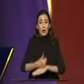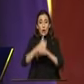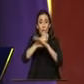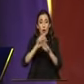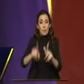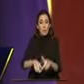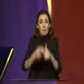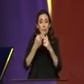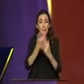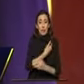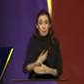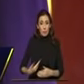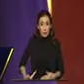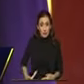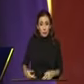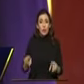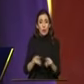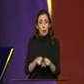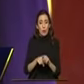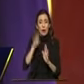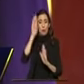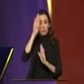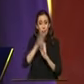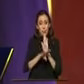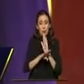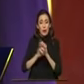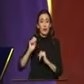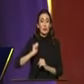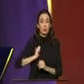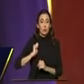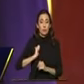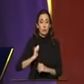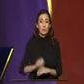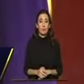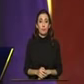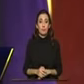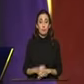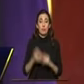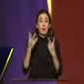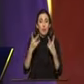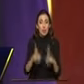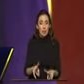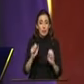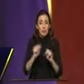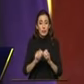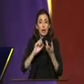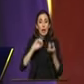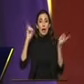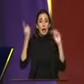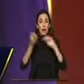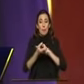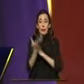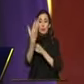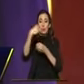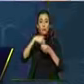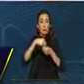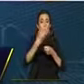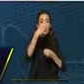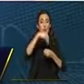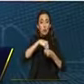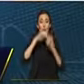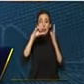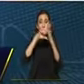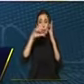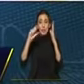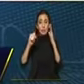por el presidente de la República, como no podía ser de otra manera. Al mismo tiempo, mejoramos la recaudación tributaria. Solo